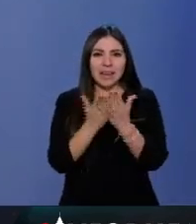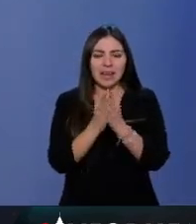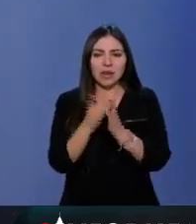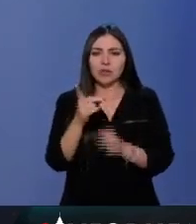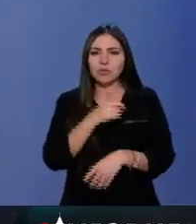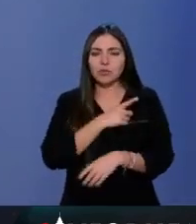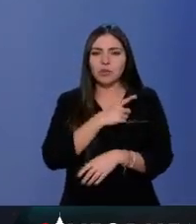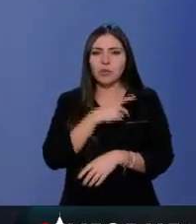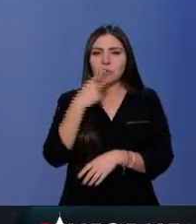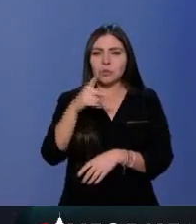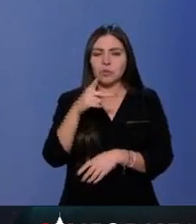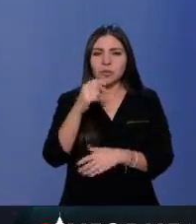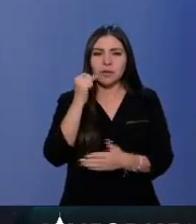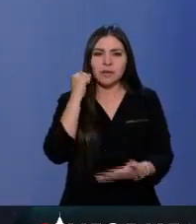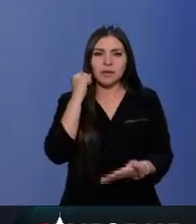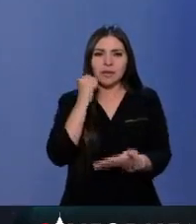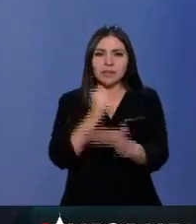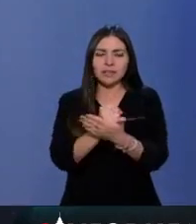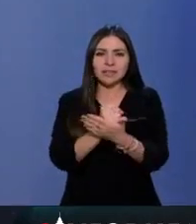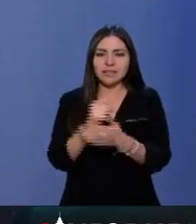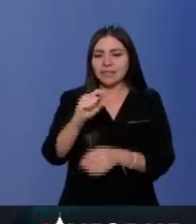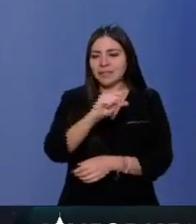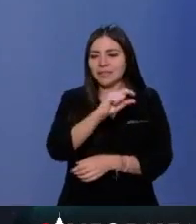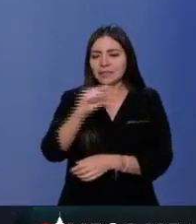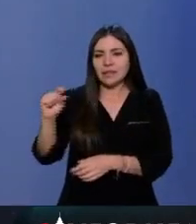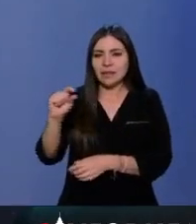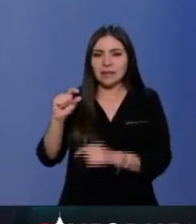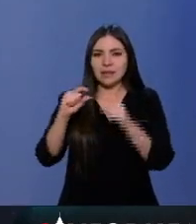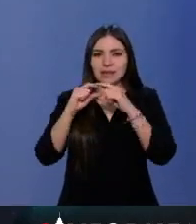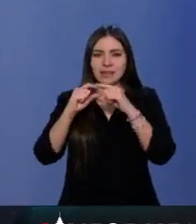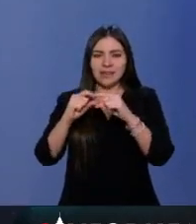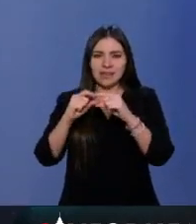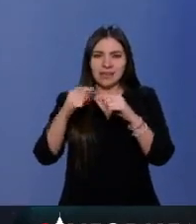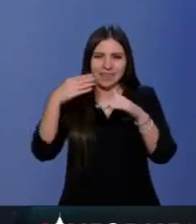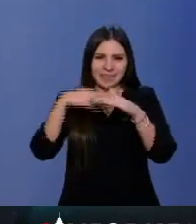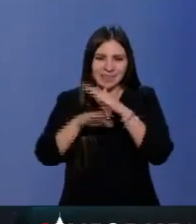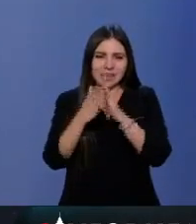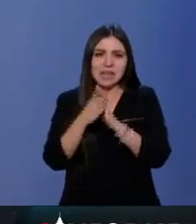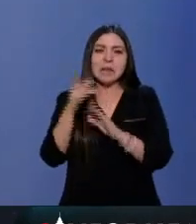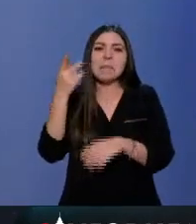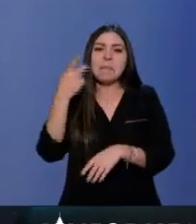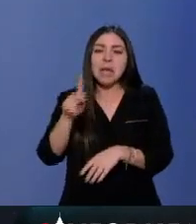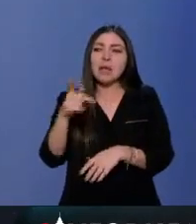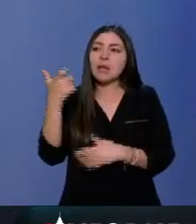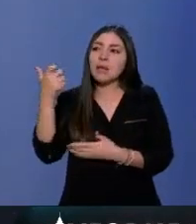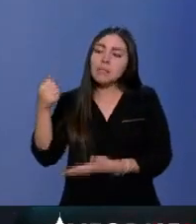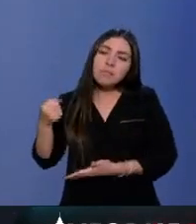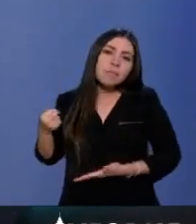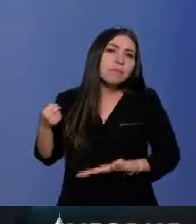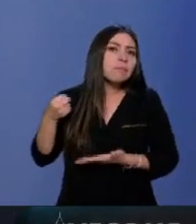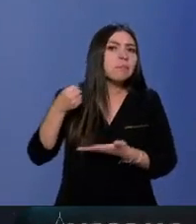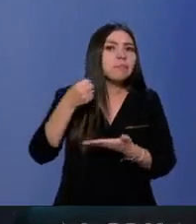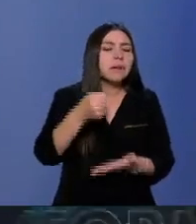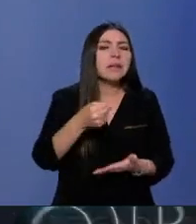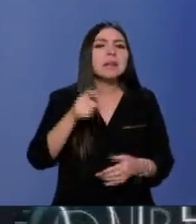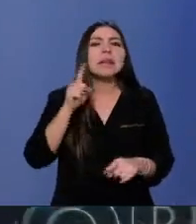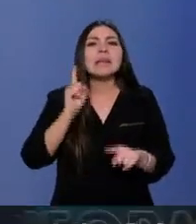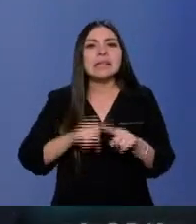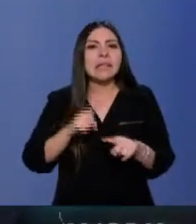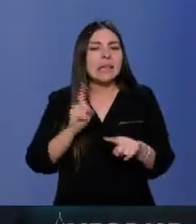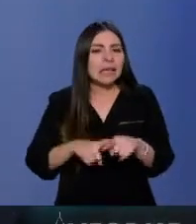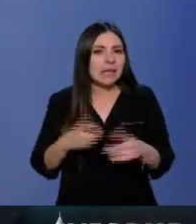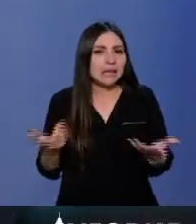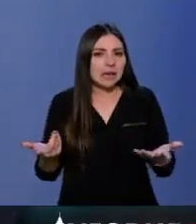su logotipo, solo su sello, pero alguien tuvo que patrocinar el que haya pasado el que